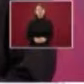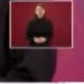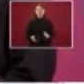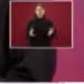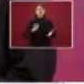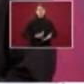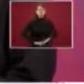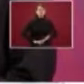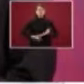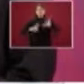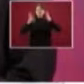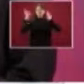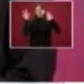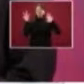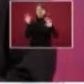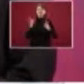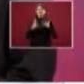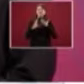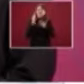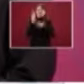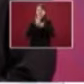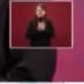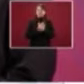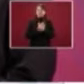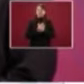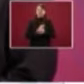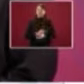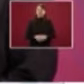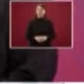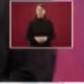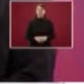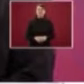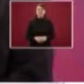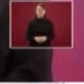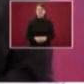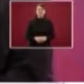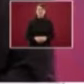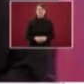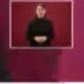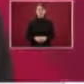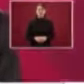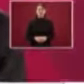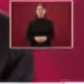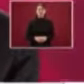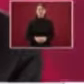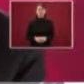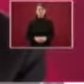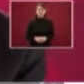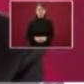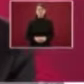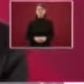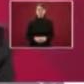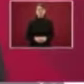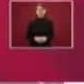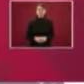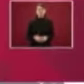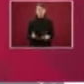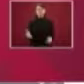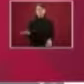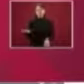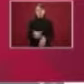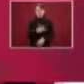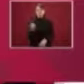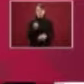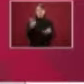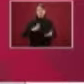calle. Yo concluyo diciendo que en todo esto no es fácil encontrar inocentes y culpables,